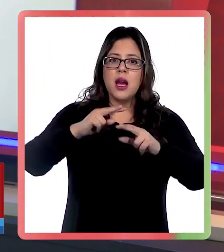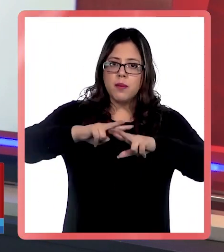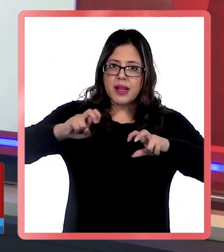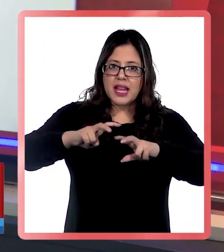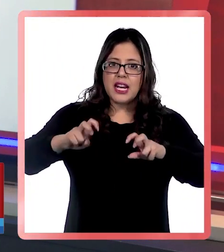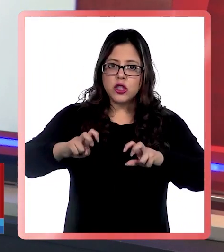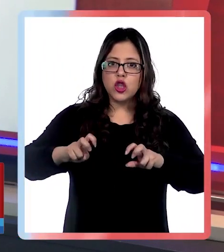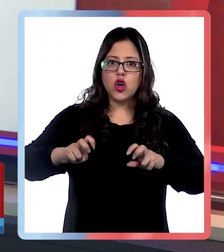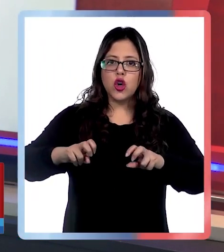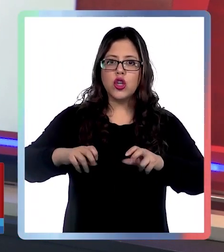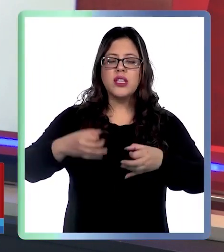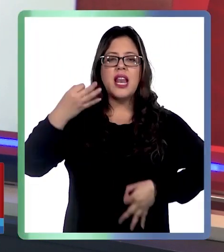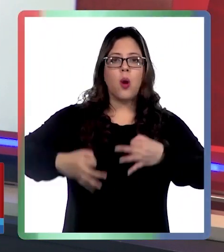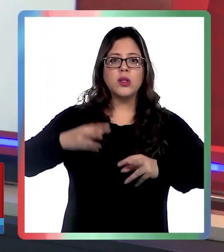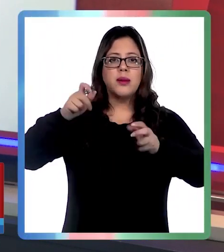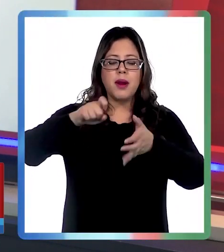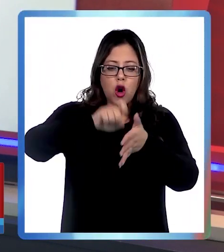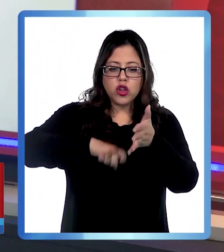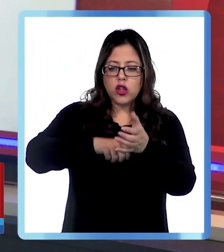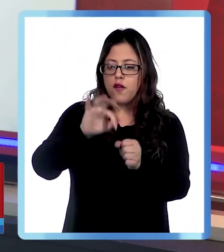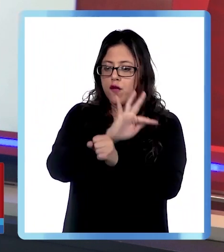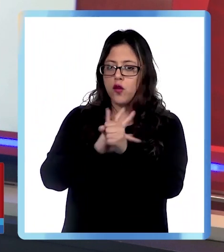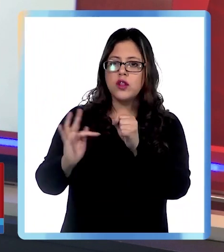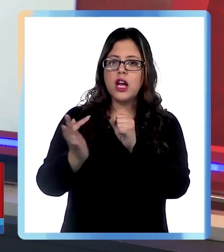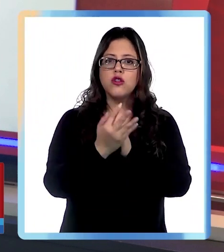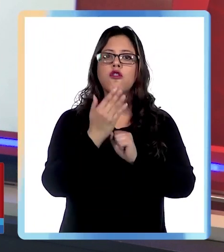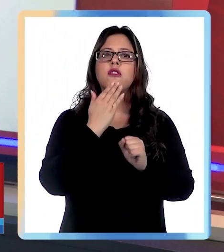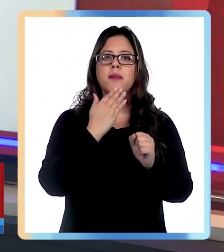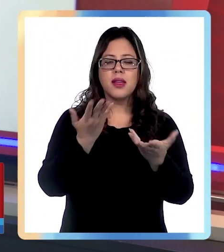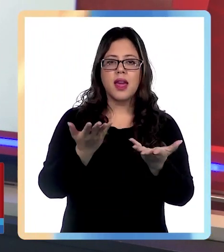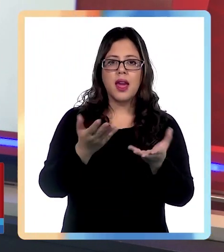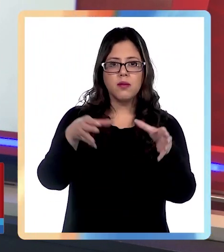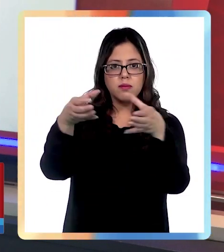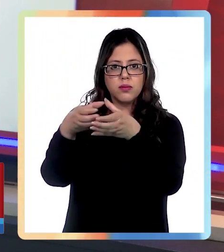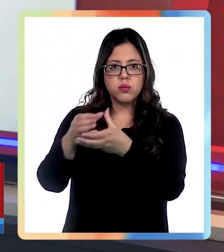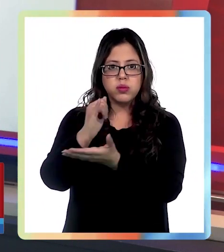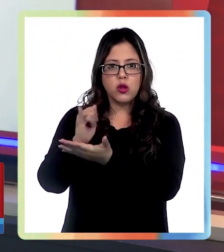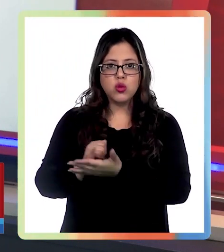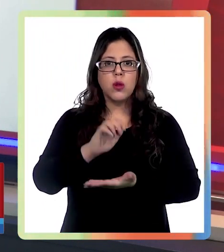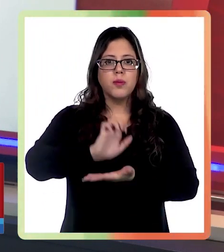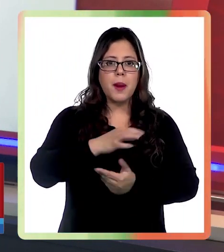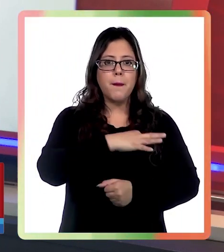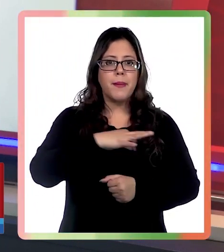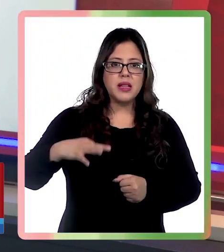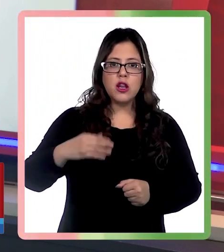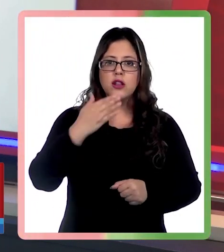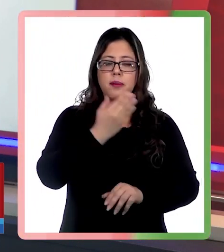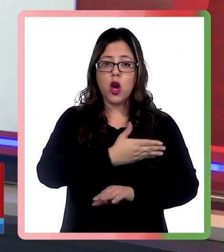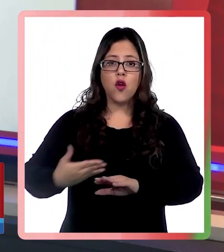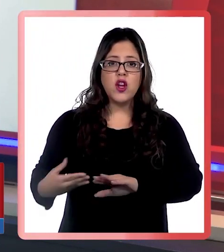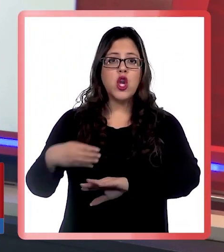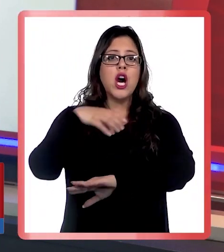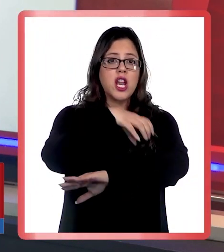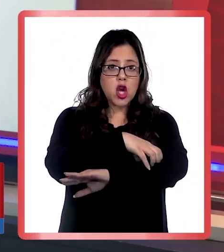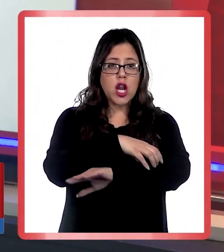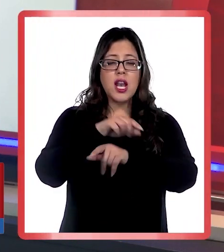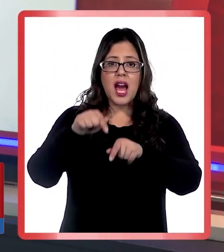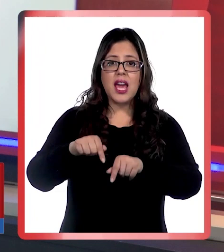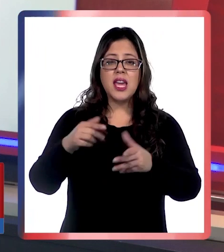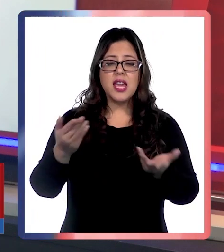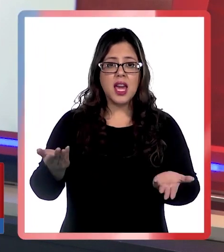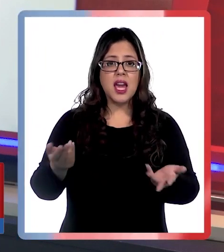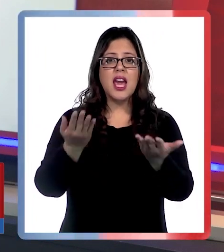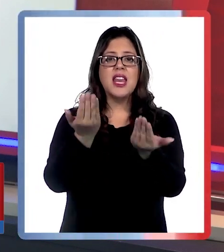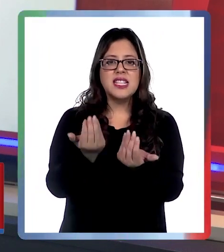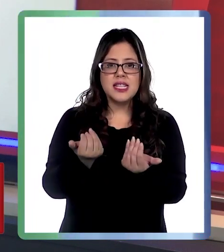investigaciones ante la justicia los contratos entre algunas fundaciones y algunos organismos estatales como los ministerios y los gobiernos regionales han